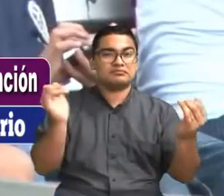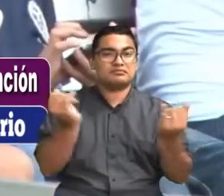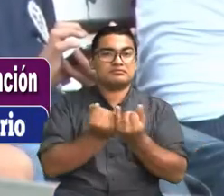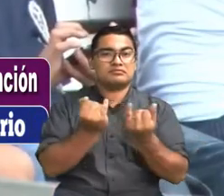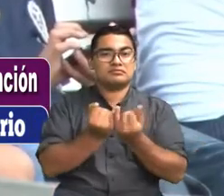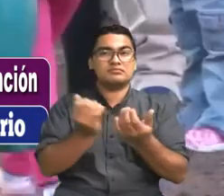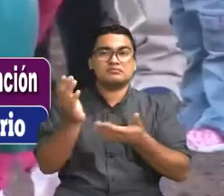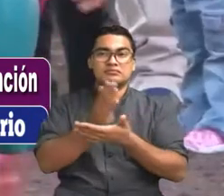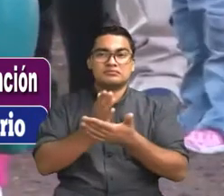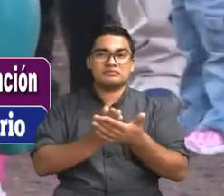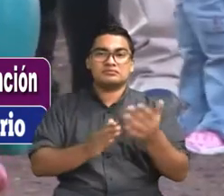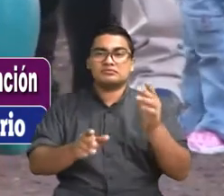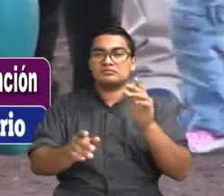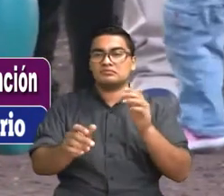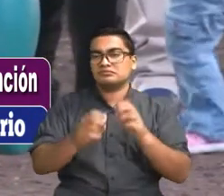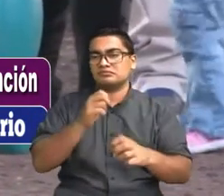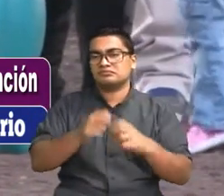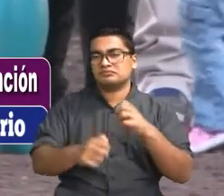conflictos?